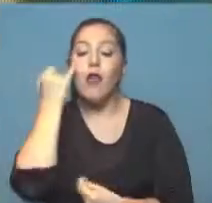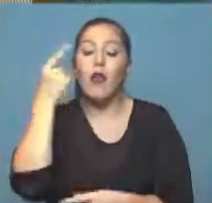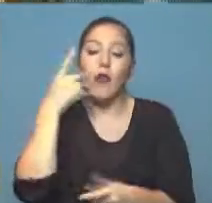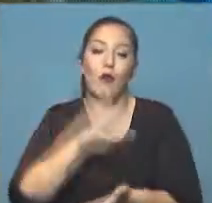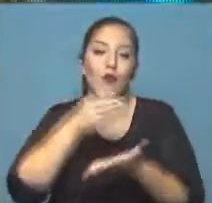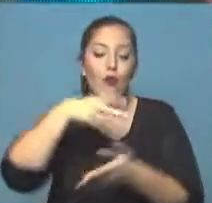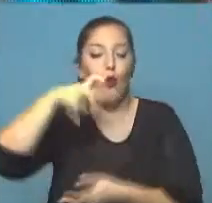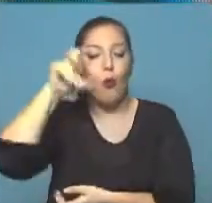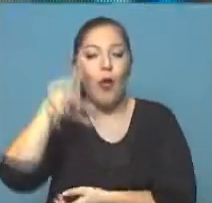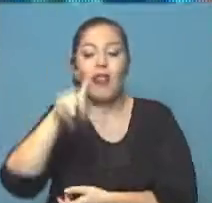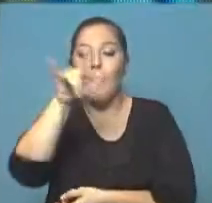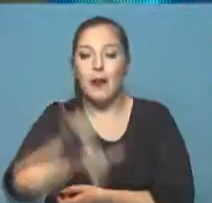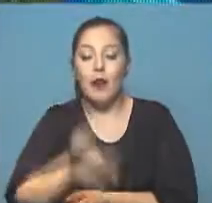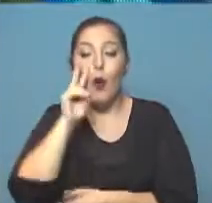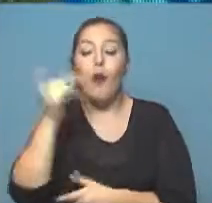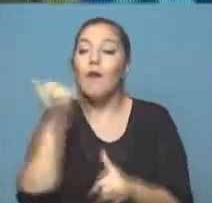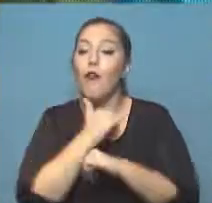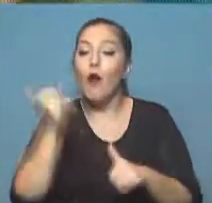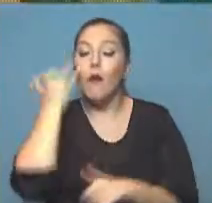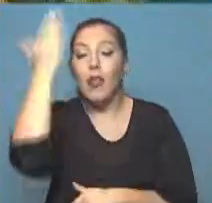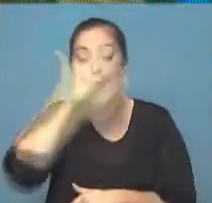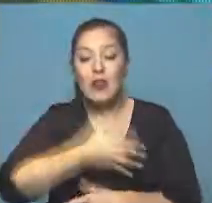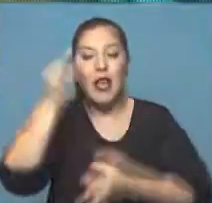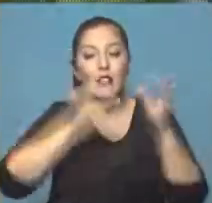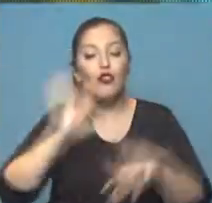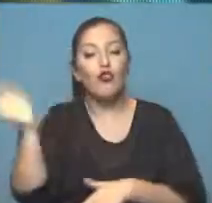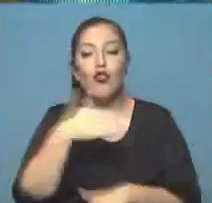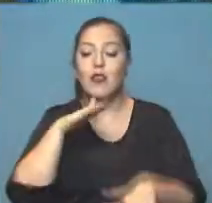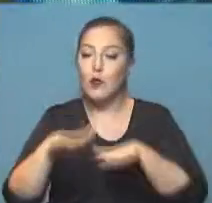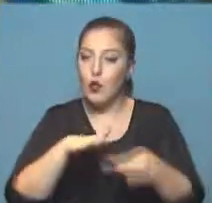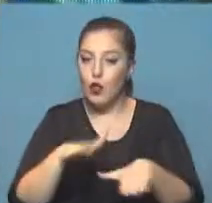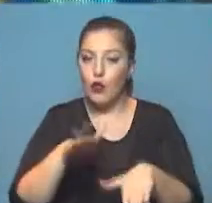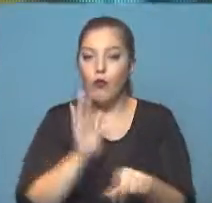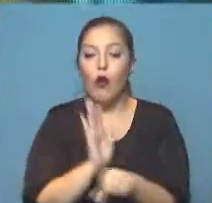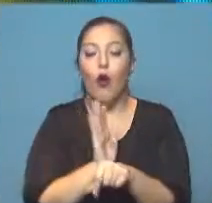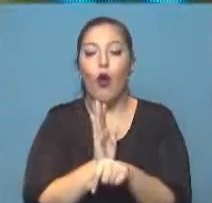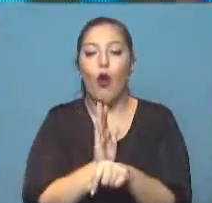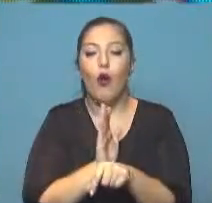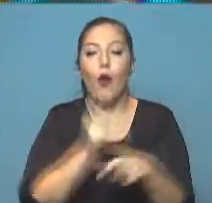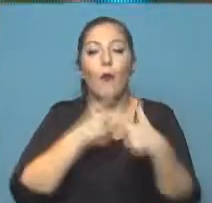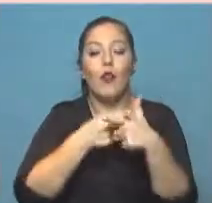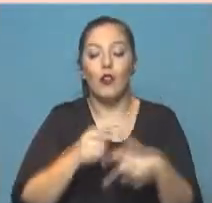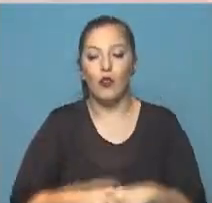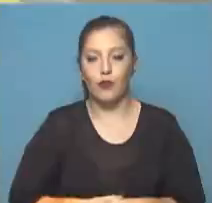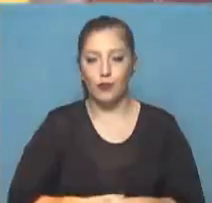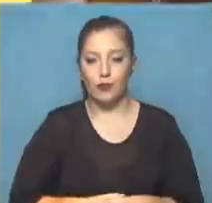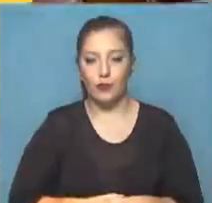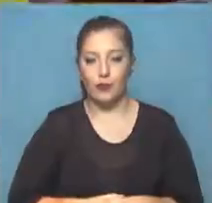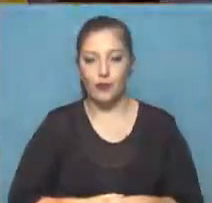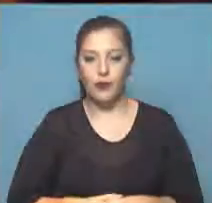de la Paz. Vamos a ver un informe y luego vamos a analizar toda la situación con el politólogo Juan Gabriel Tocatlián.